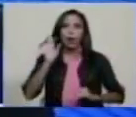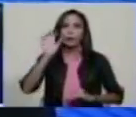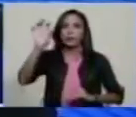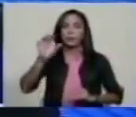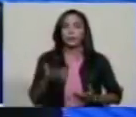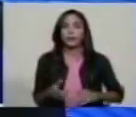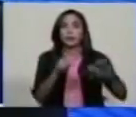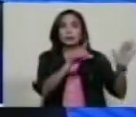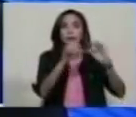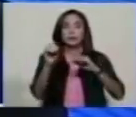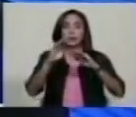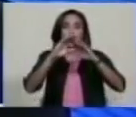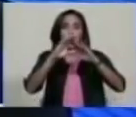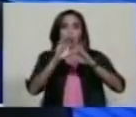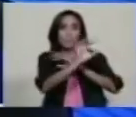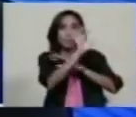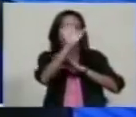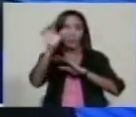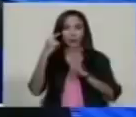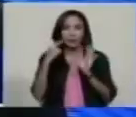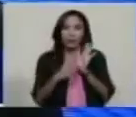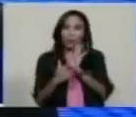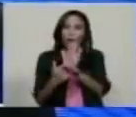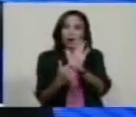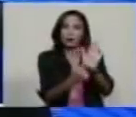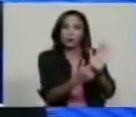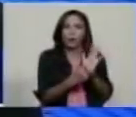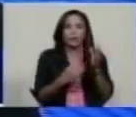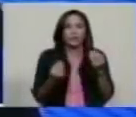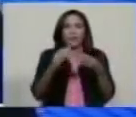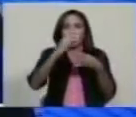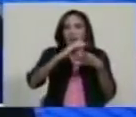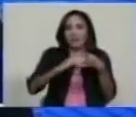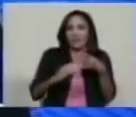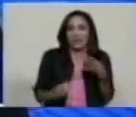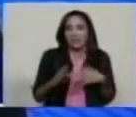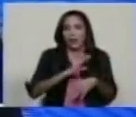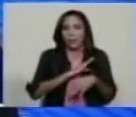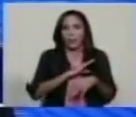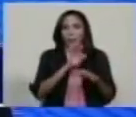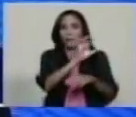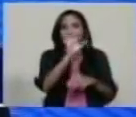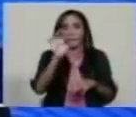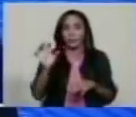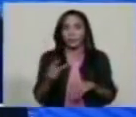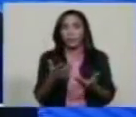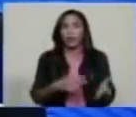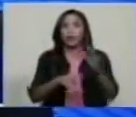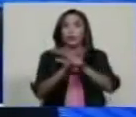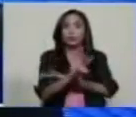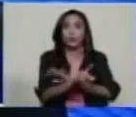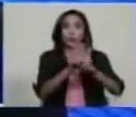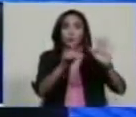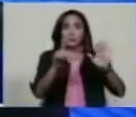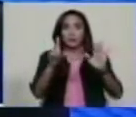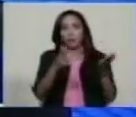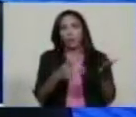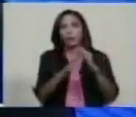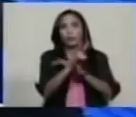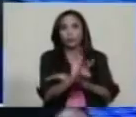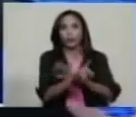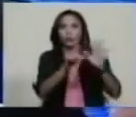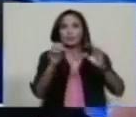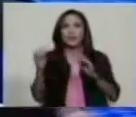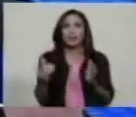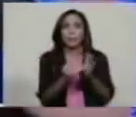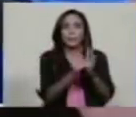60 países mostrando su gran potencial. Pero hay 260.000 metros cuadrados de exposición, donde